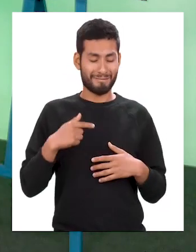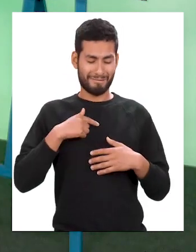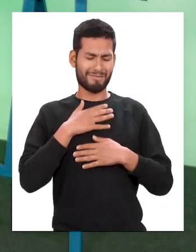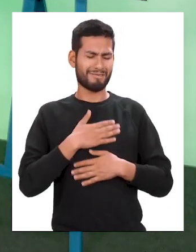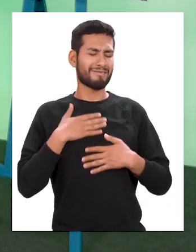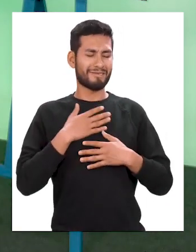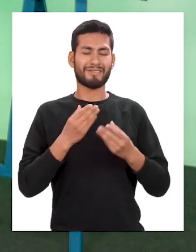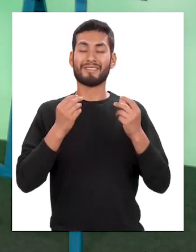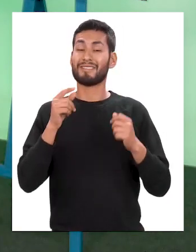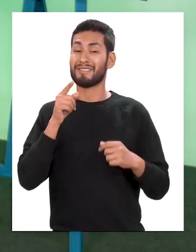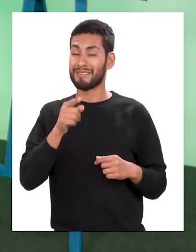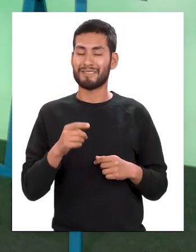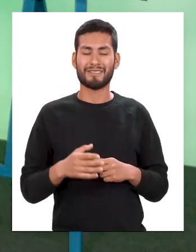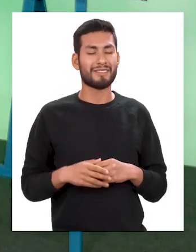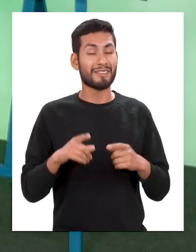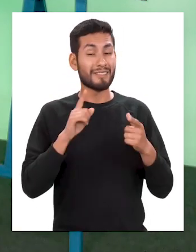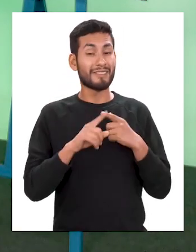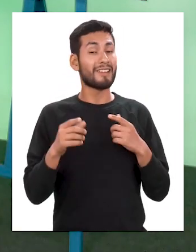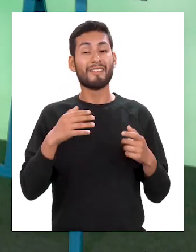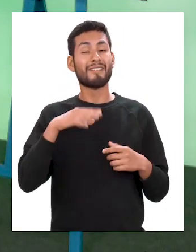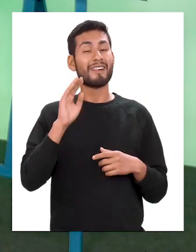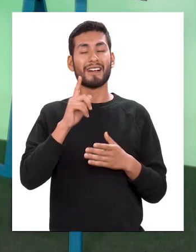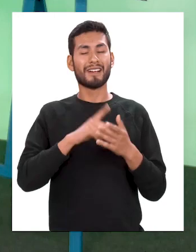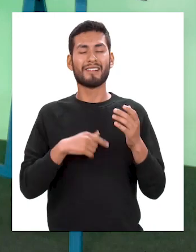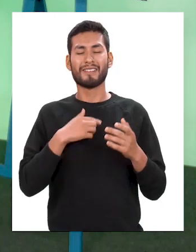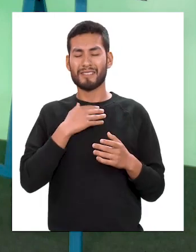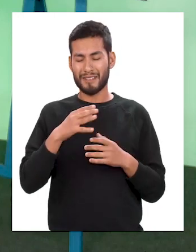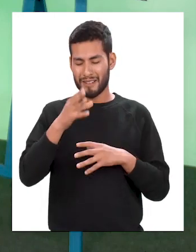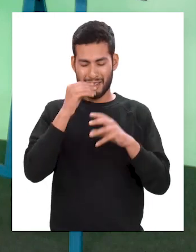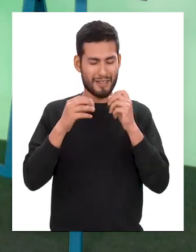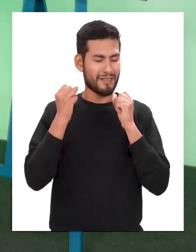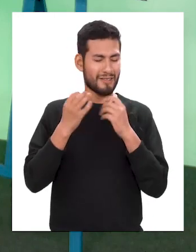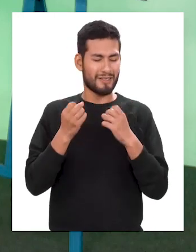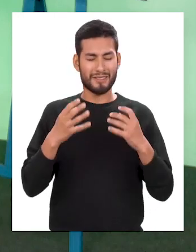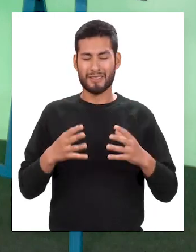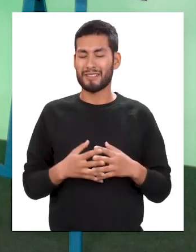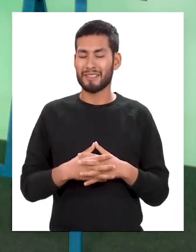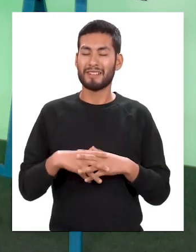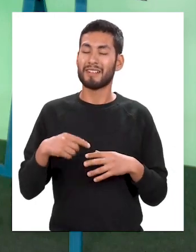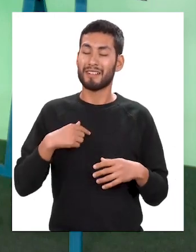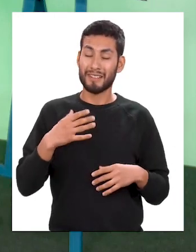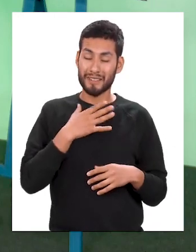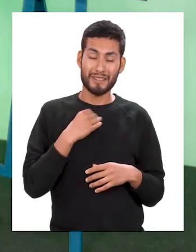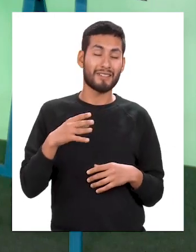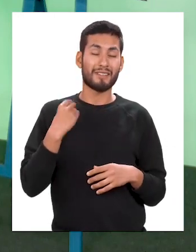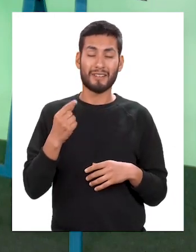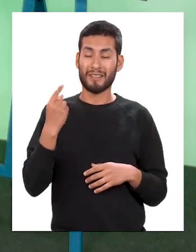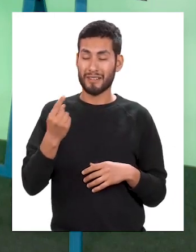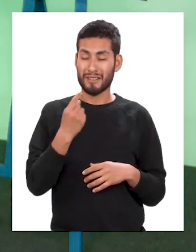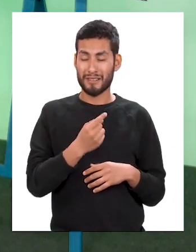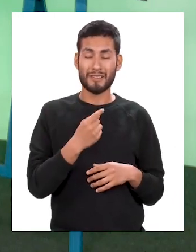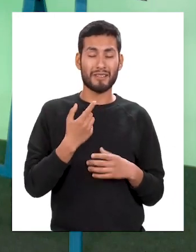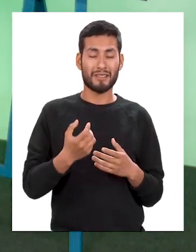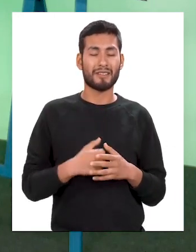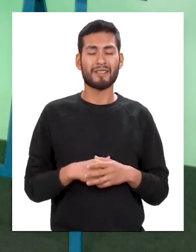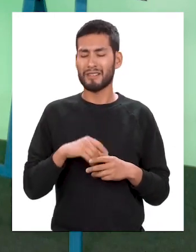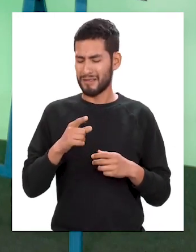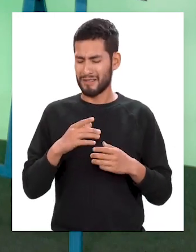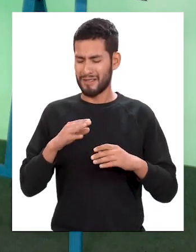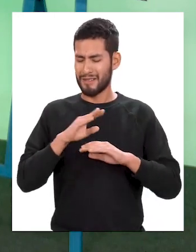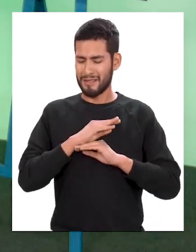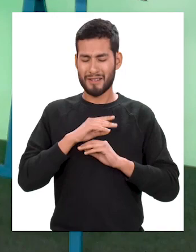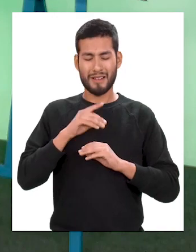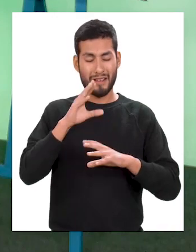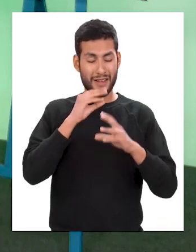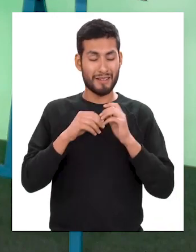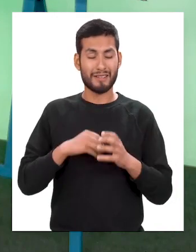divertí mucho con ustedes, pero lo que más me gustó es que aprendimos bastante. Me encanta ver cómo cada uno de nosotros esté satisfecho